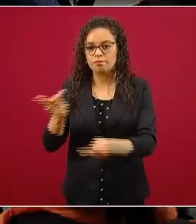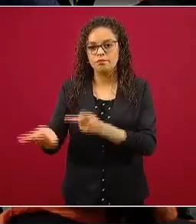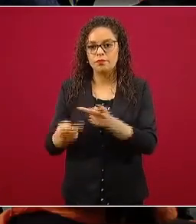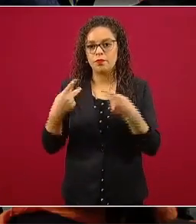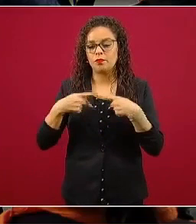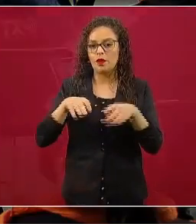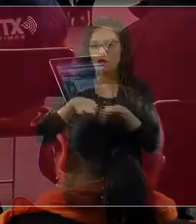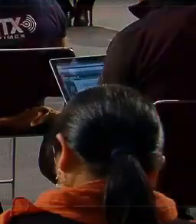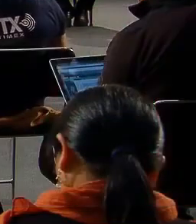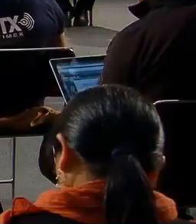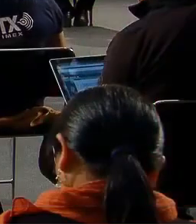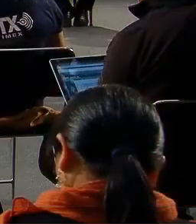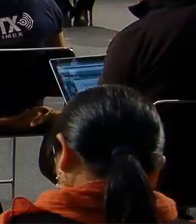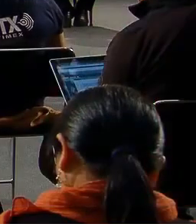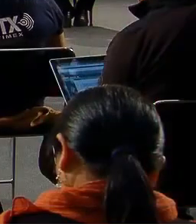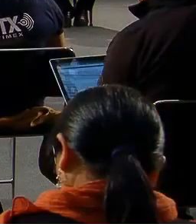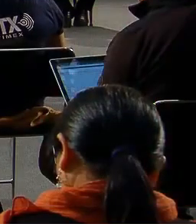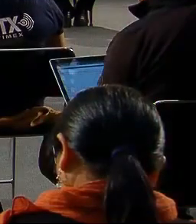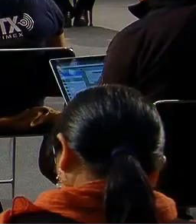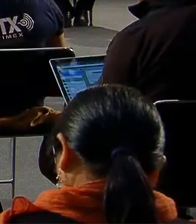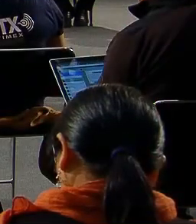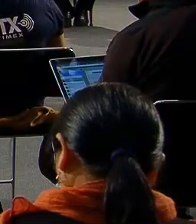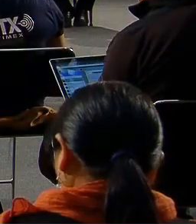funcionarios del gobierno de Estados Unidos, de Canadá.